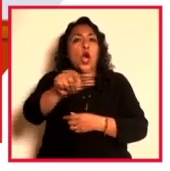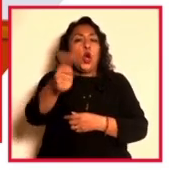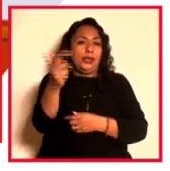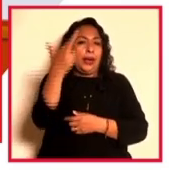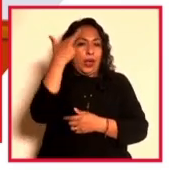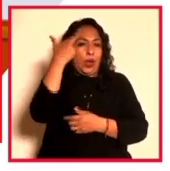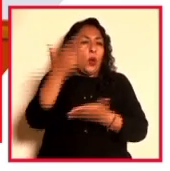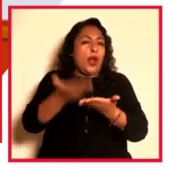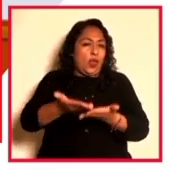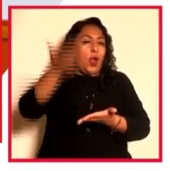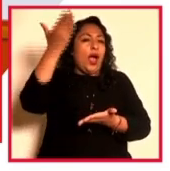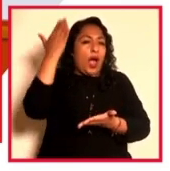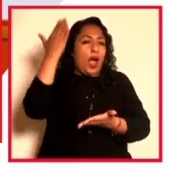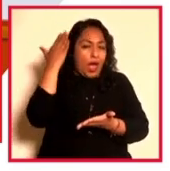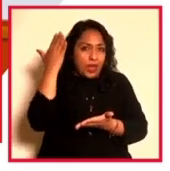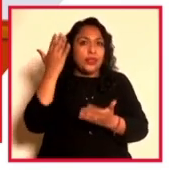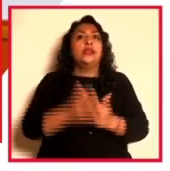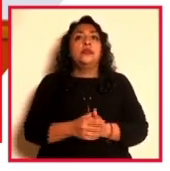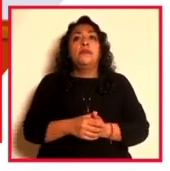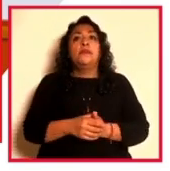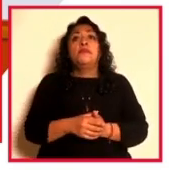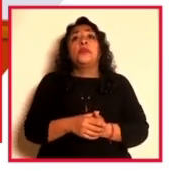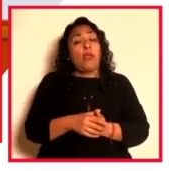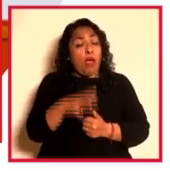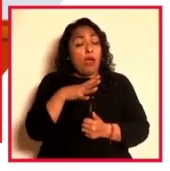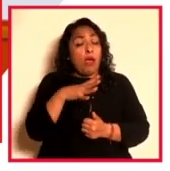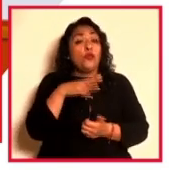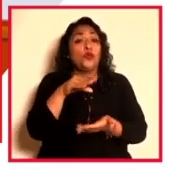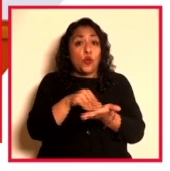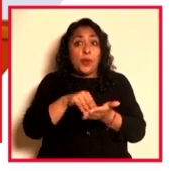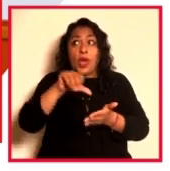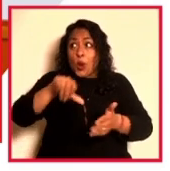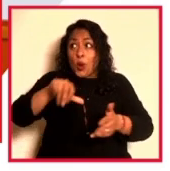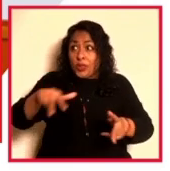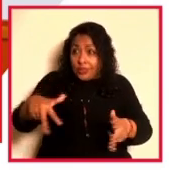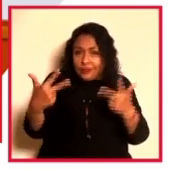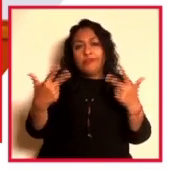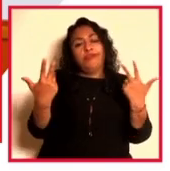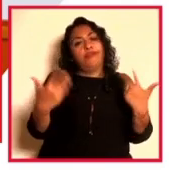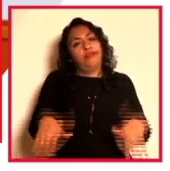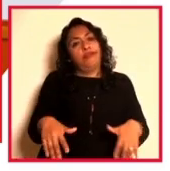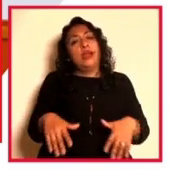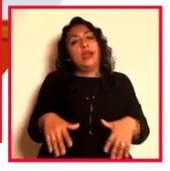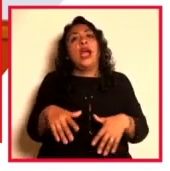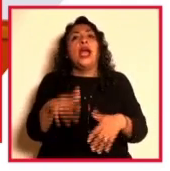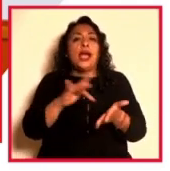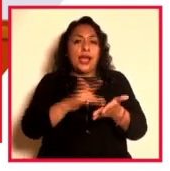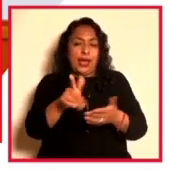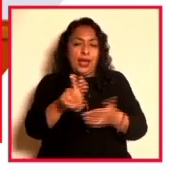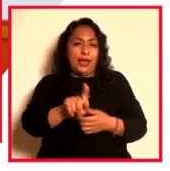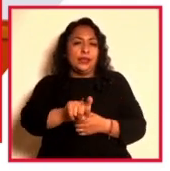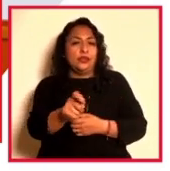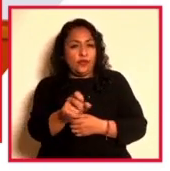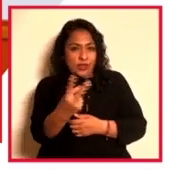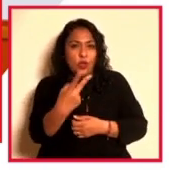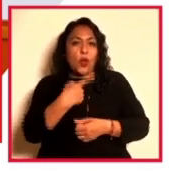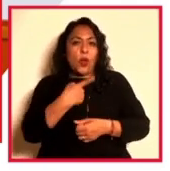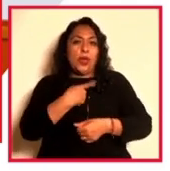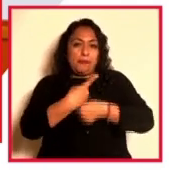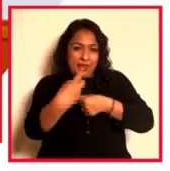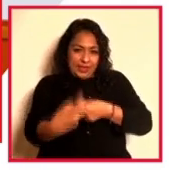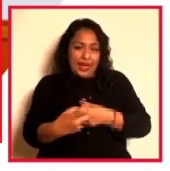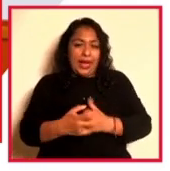alguna de alguna manera están presentes en este encuentro nuestro y Gracias también al Canal 22 por aceptarme En este espacio